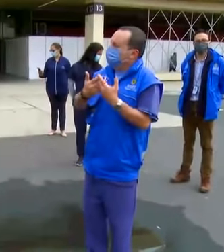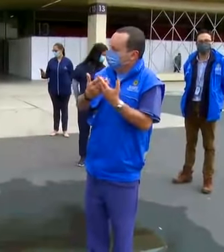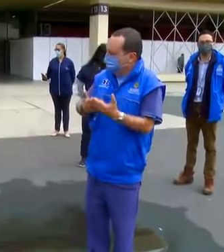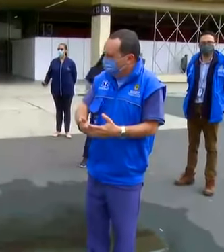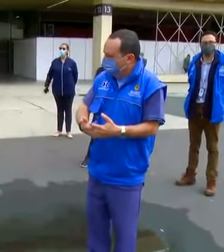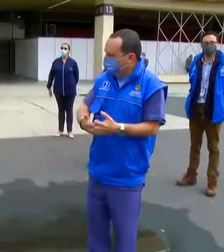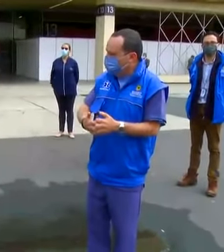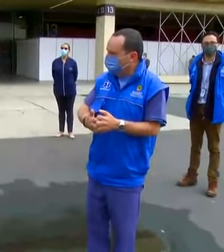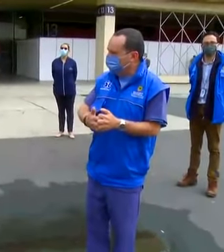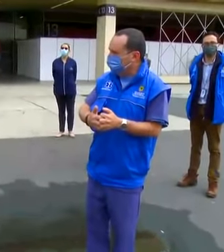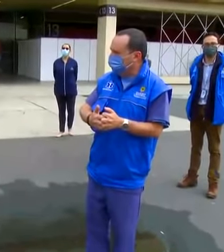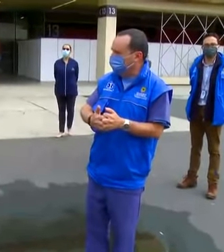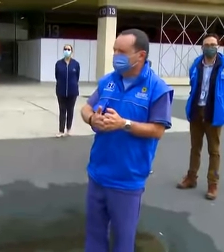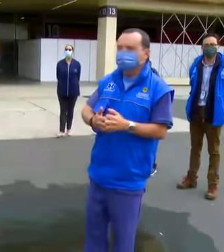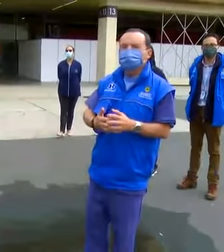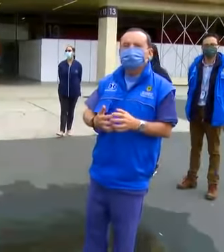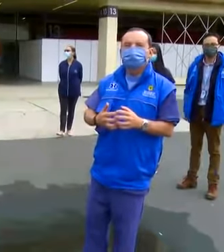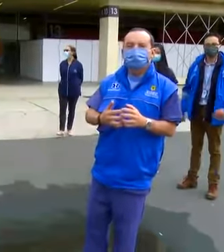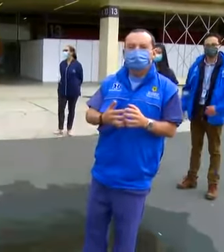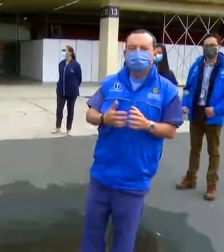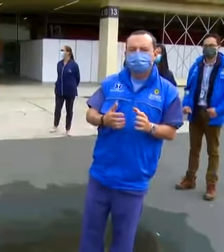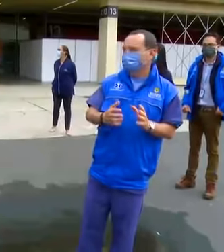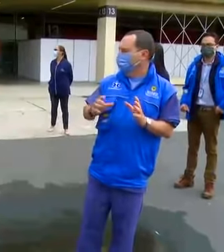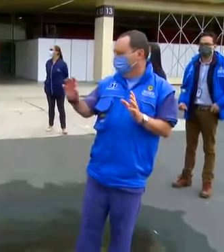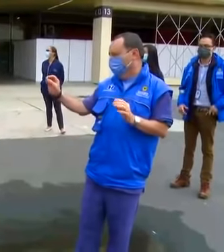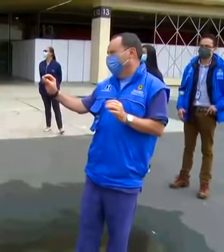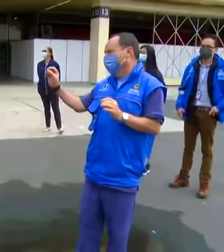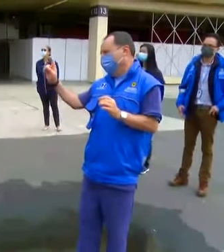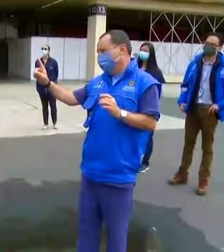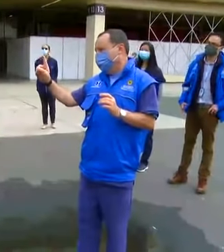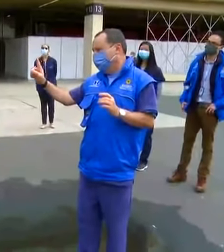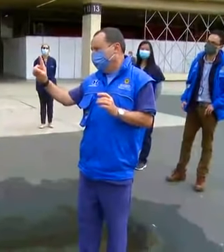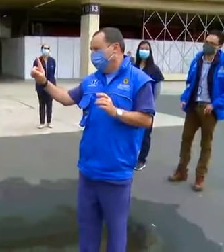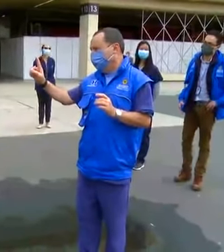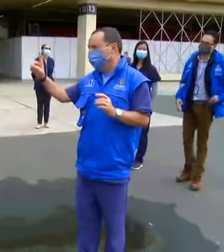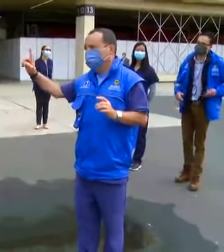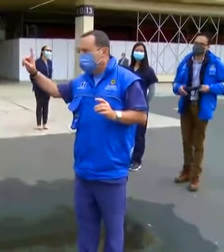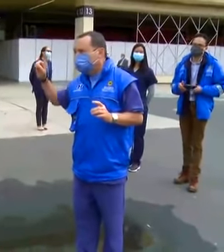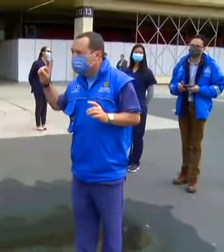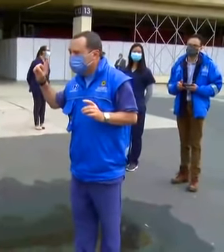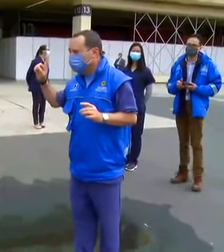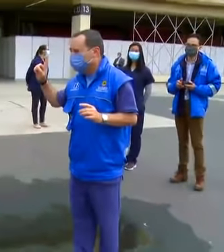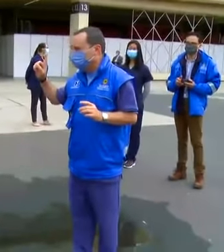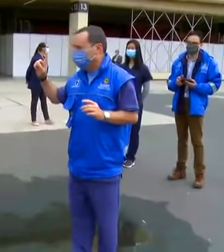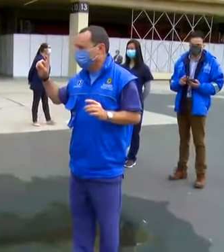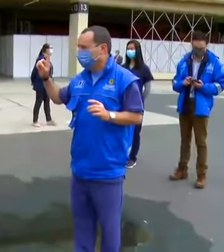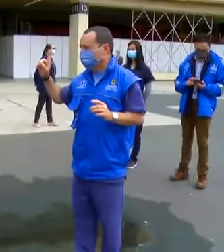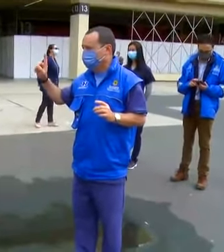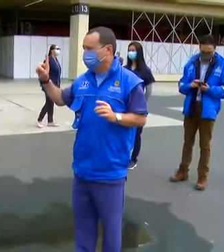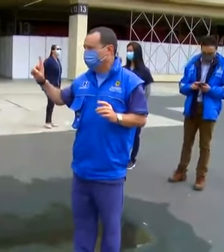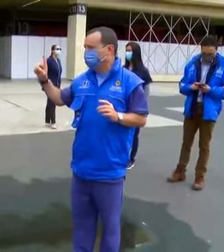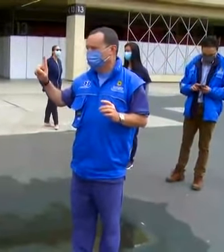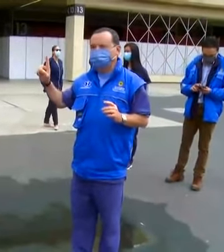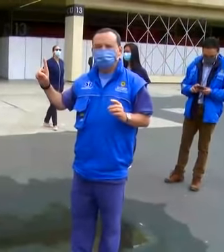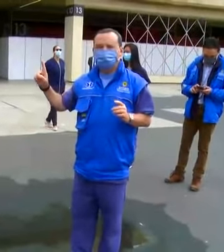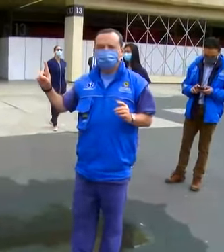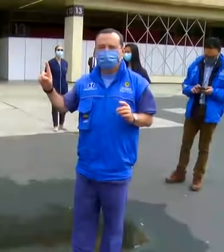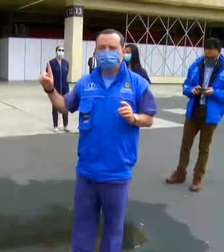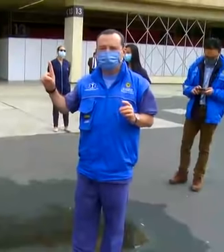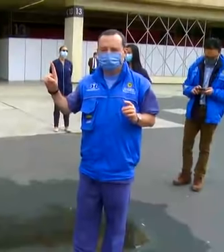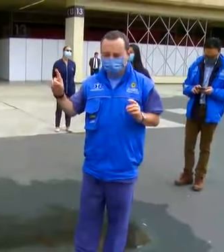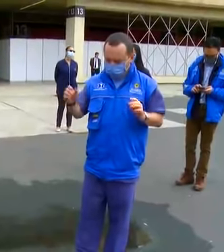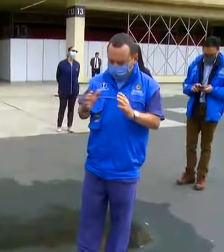venido creciendo su capacidad, teníamos que pensar, bueno, hemos subido ya en 250 camas de cuidados intensivos desde que